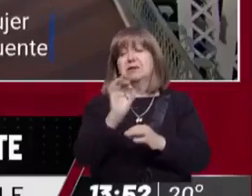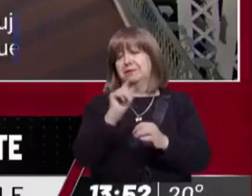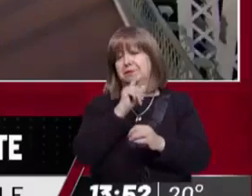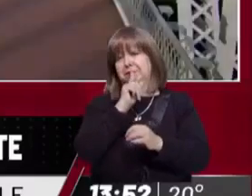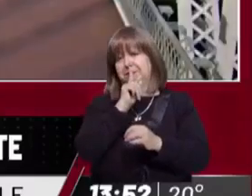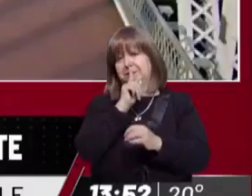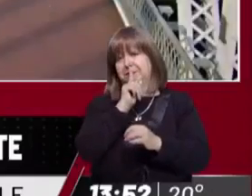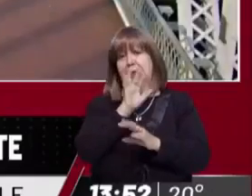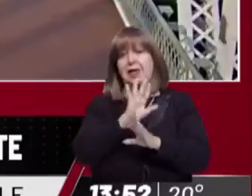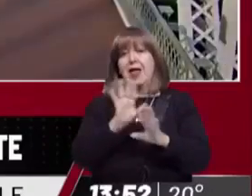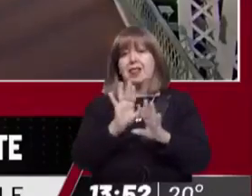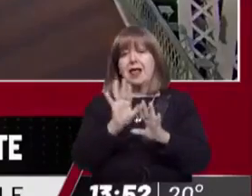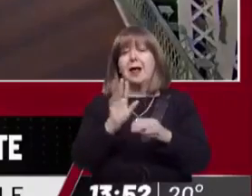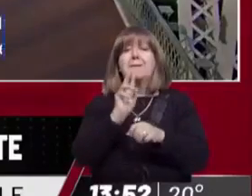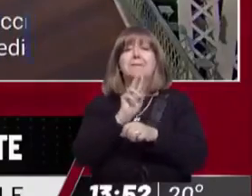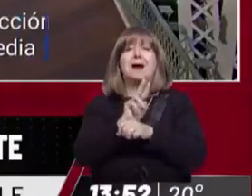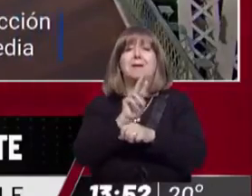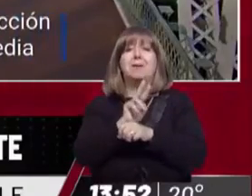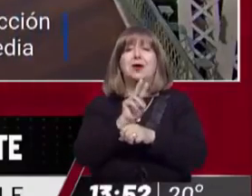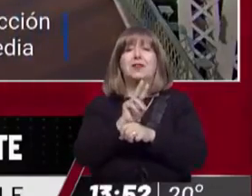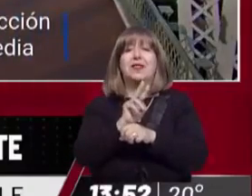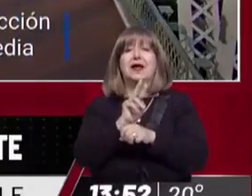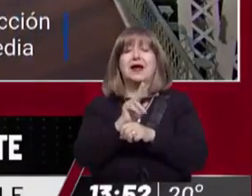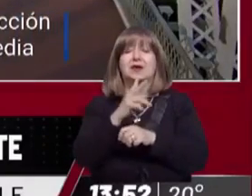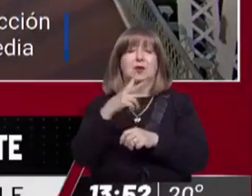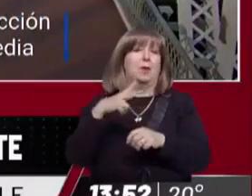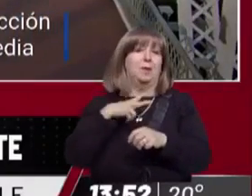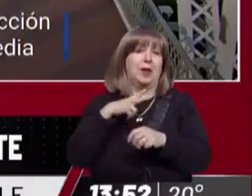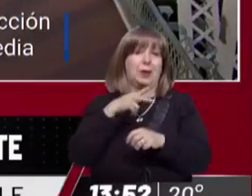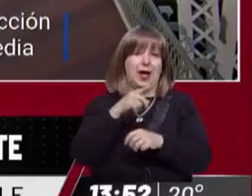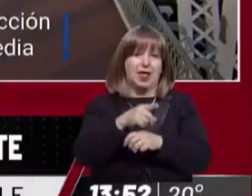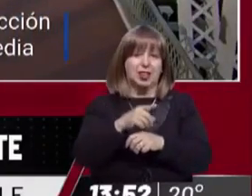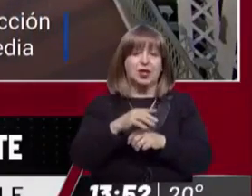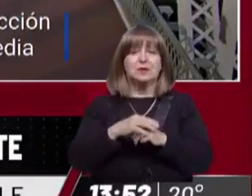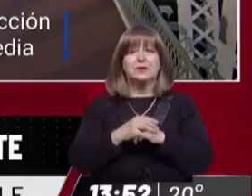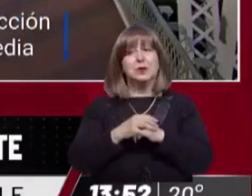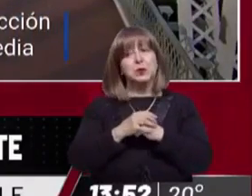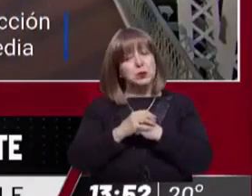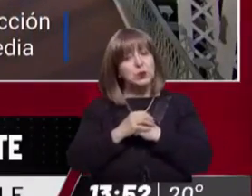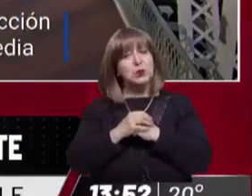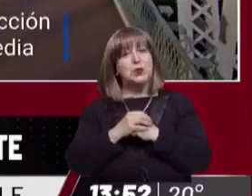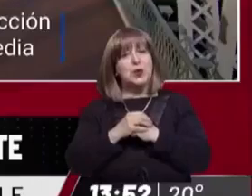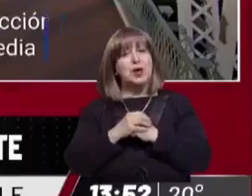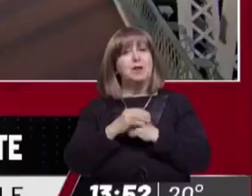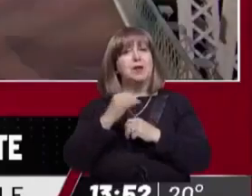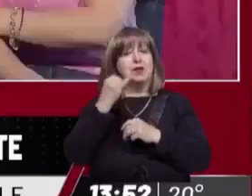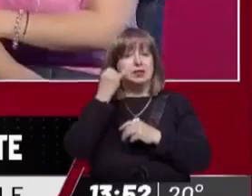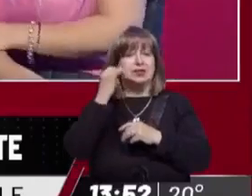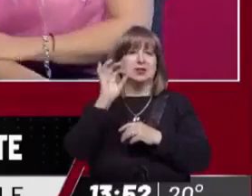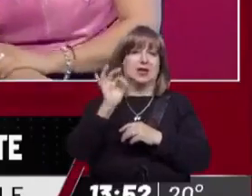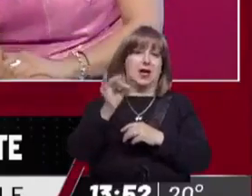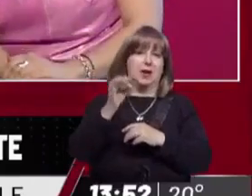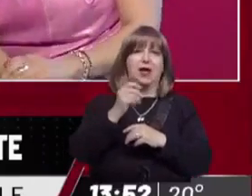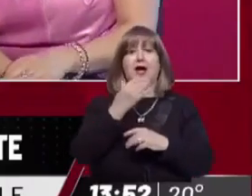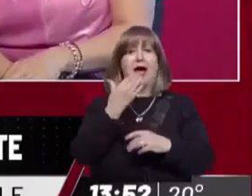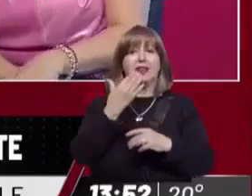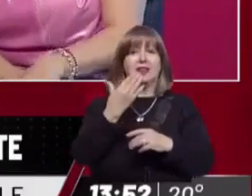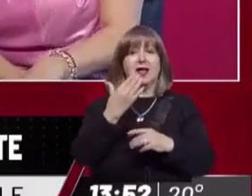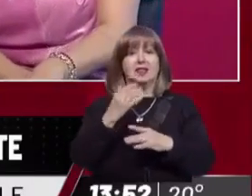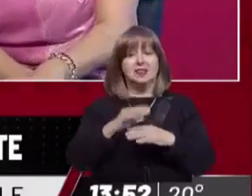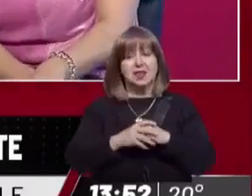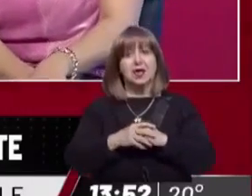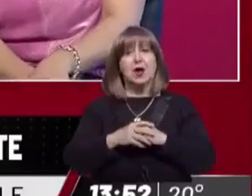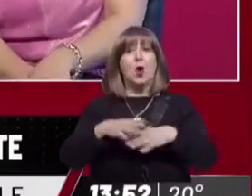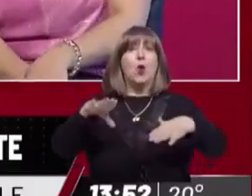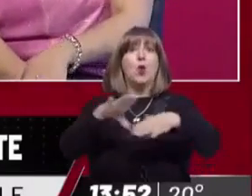esta mujer justamente para proteger su privacidad hist una historia que termina bien una